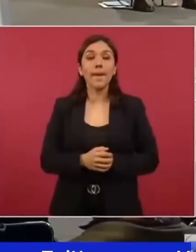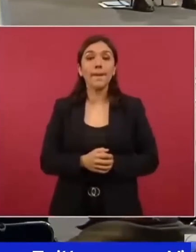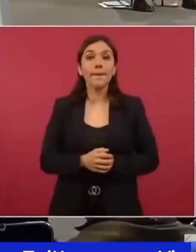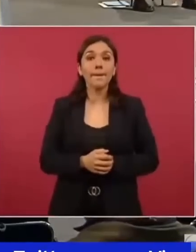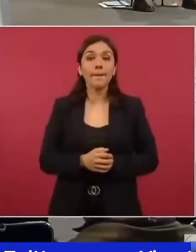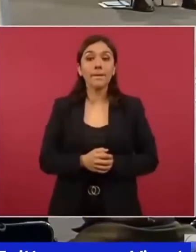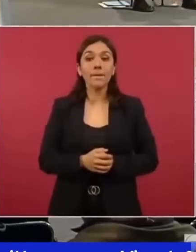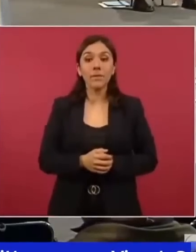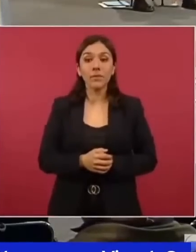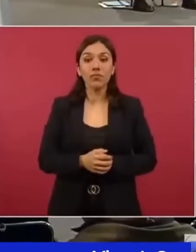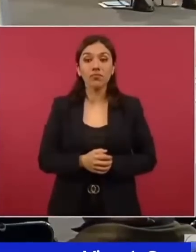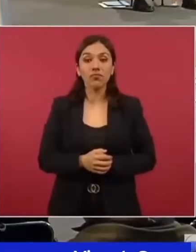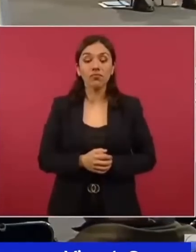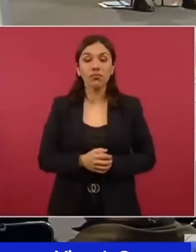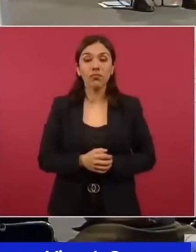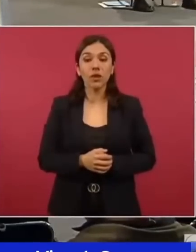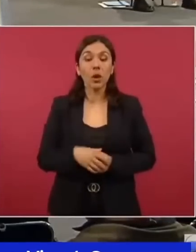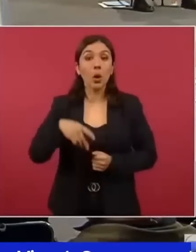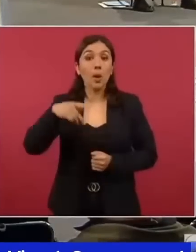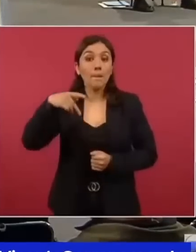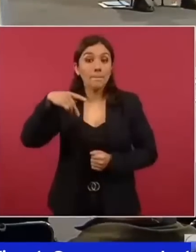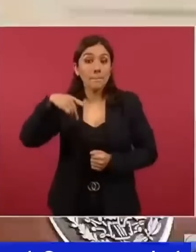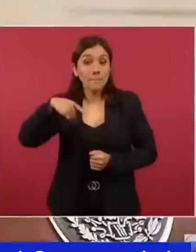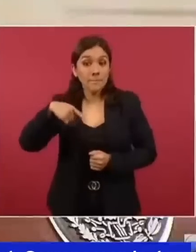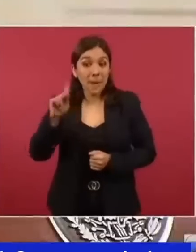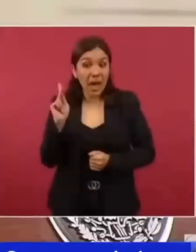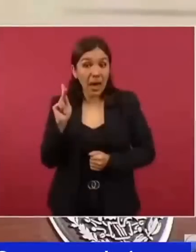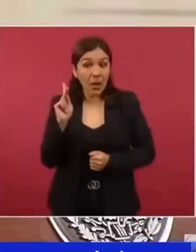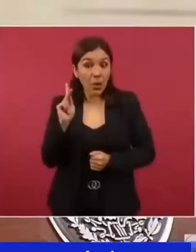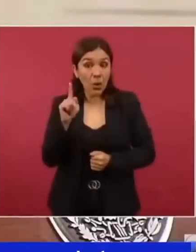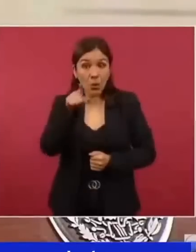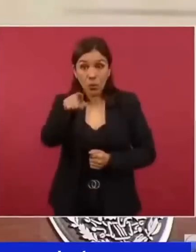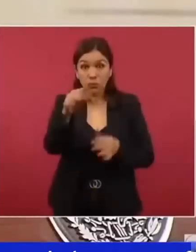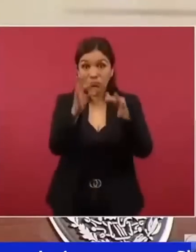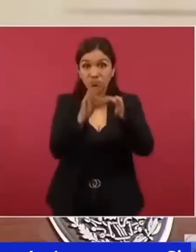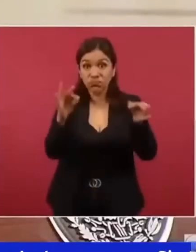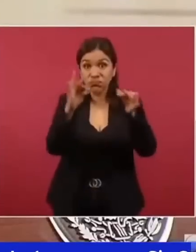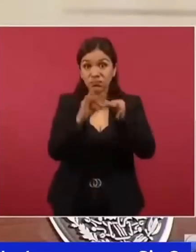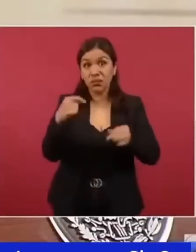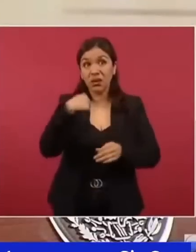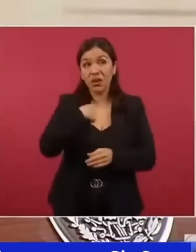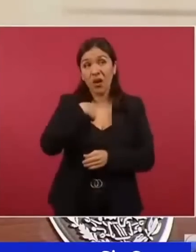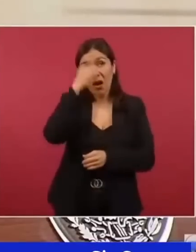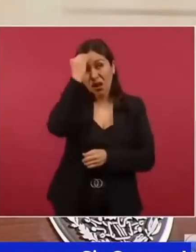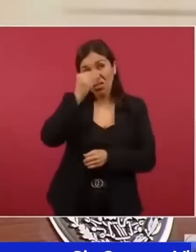no podemos echar en saco roto tu planteamiento.